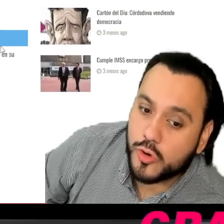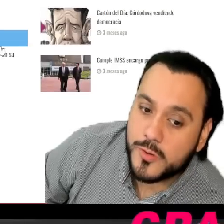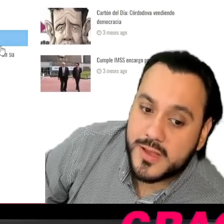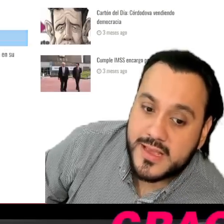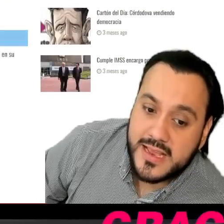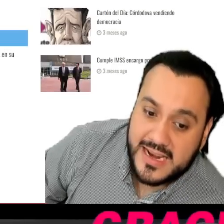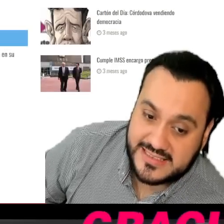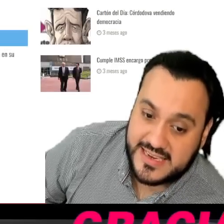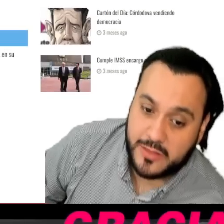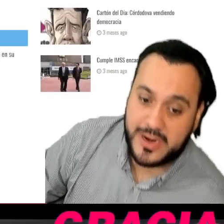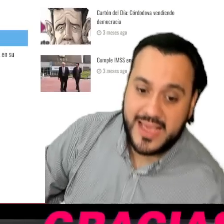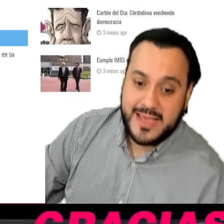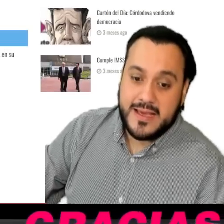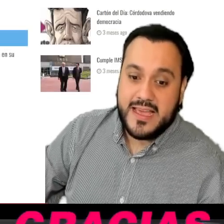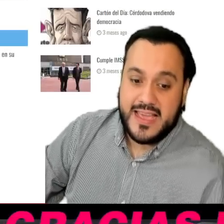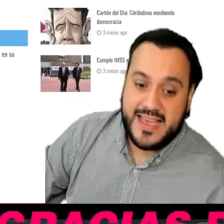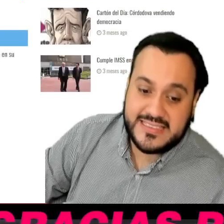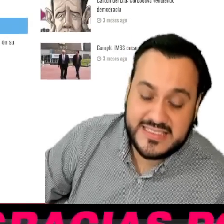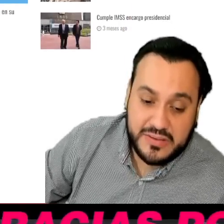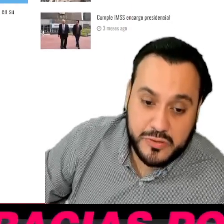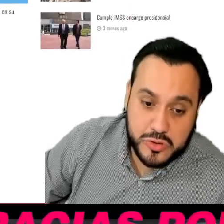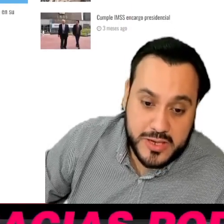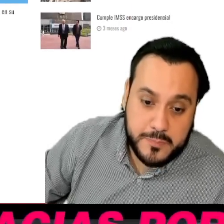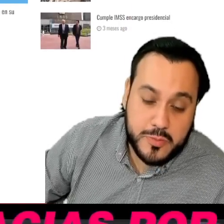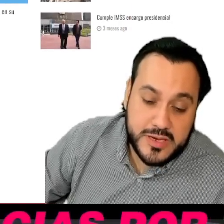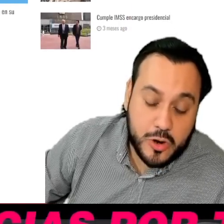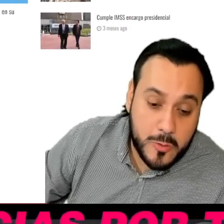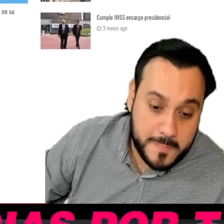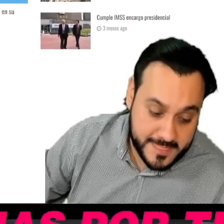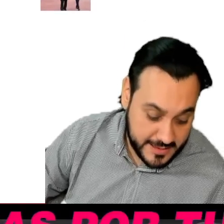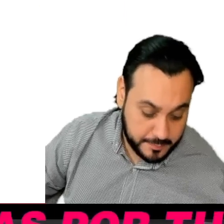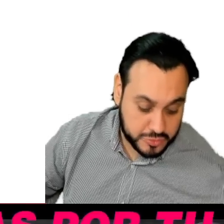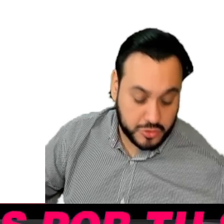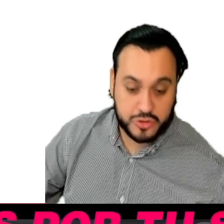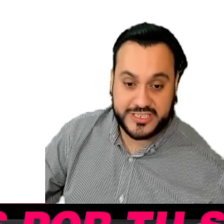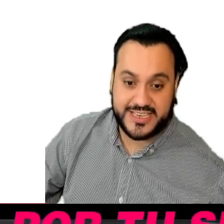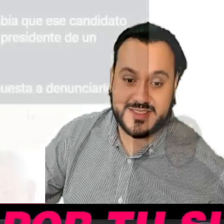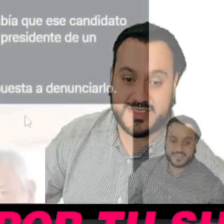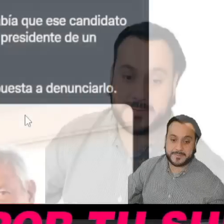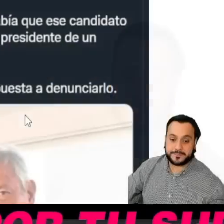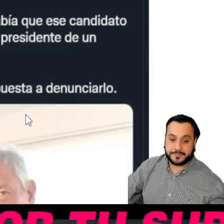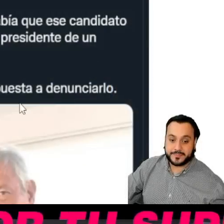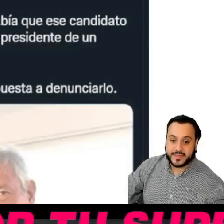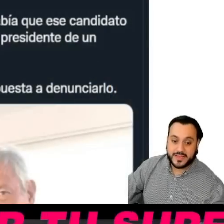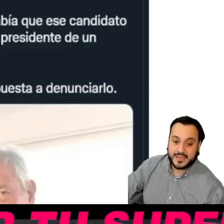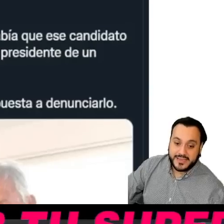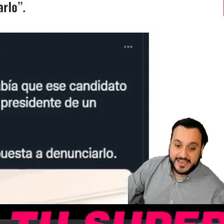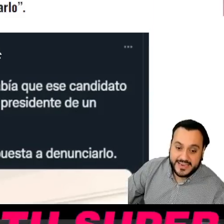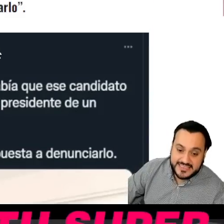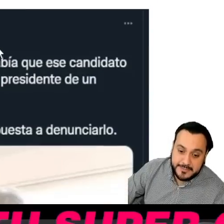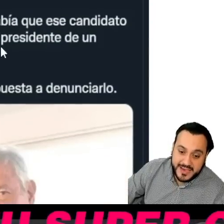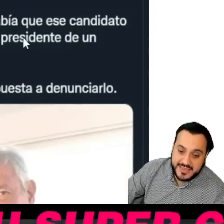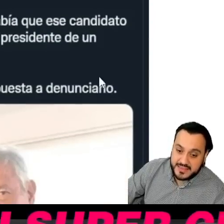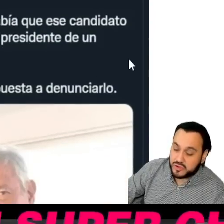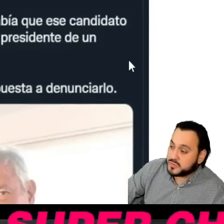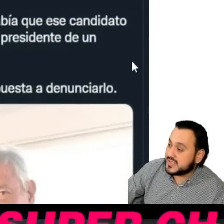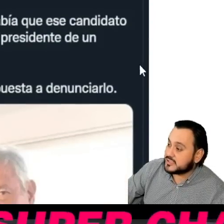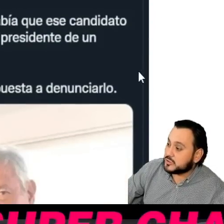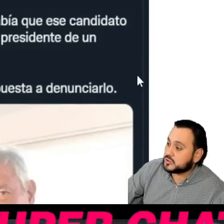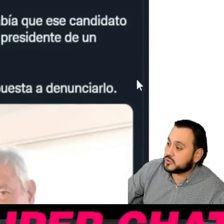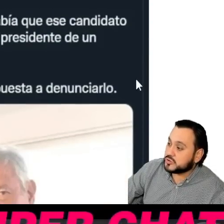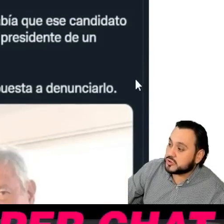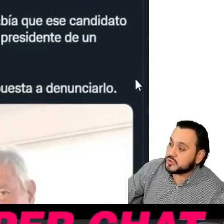borro la senadora esta es la foto que publicó y puso lo siguiente en esta imagen del